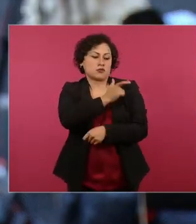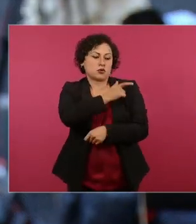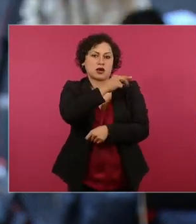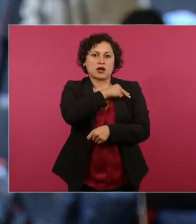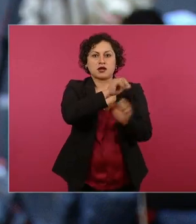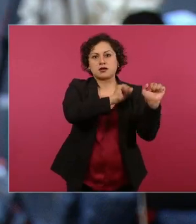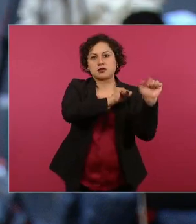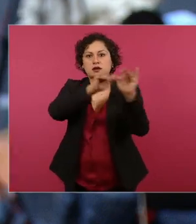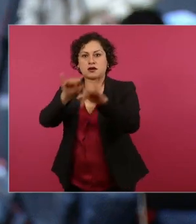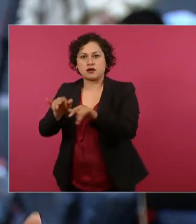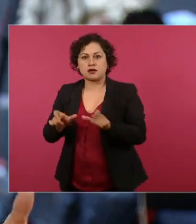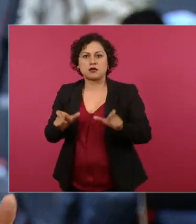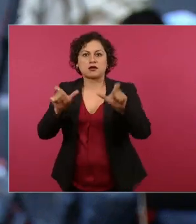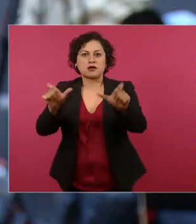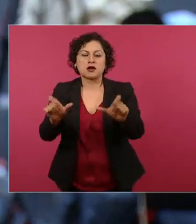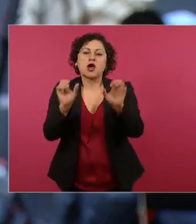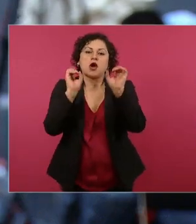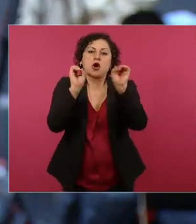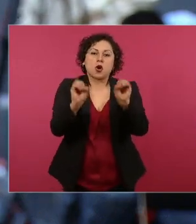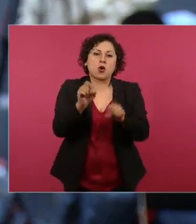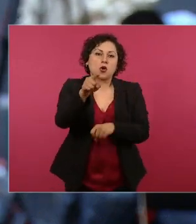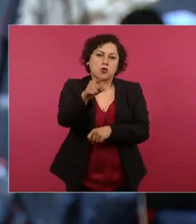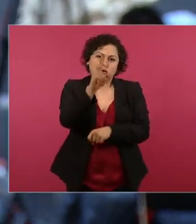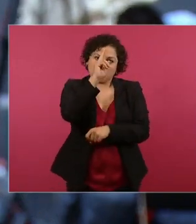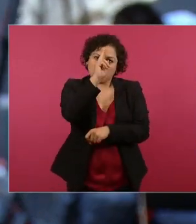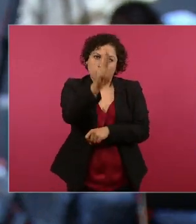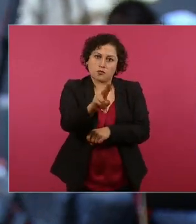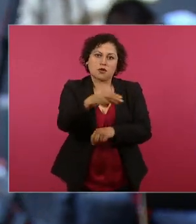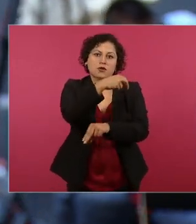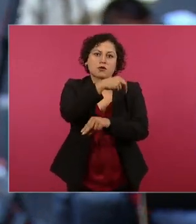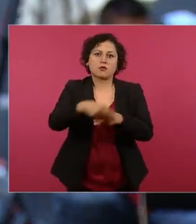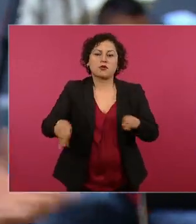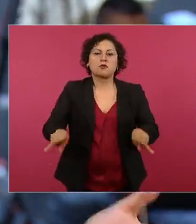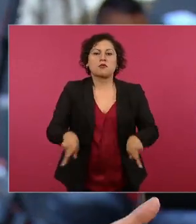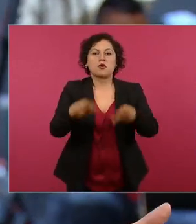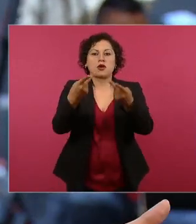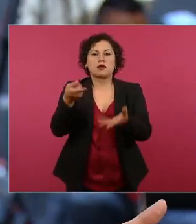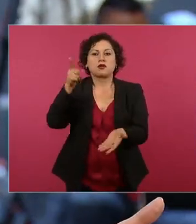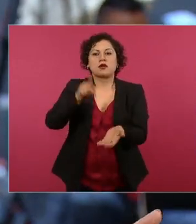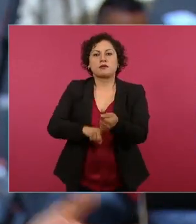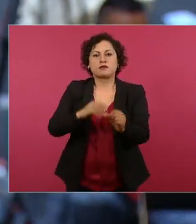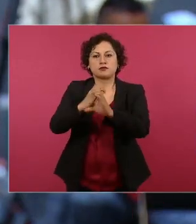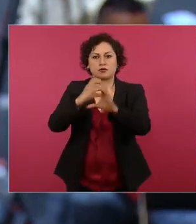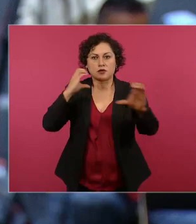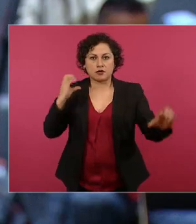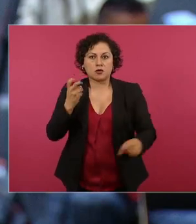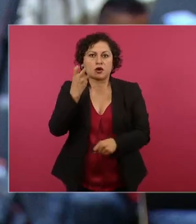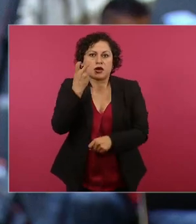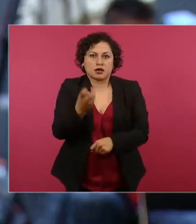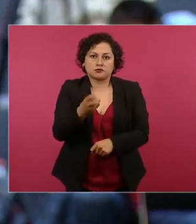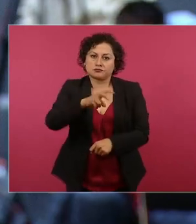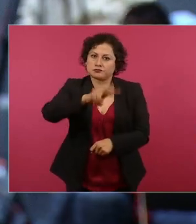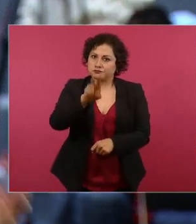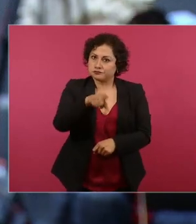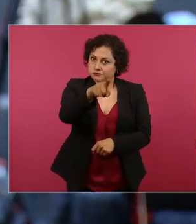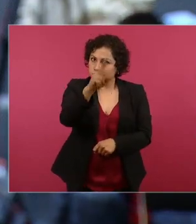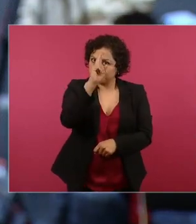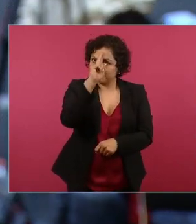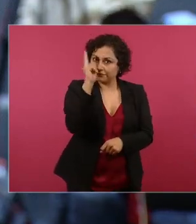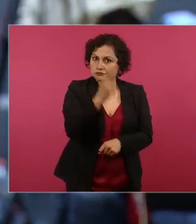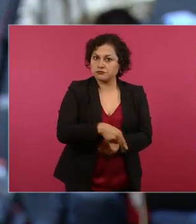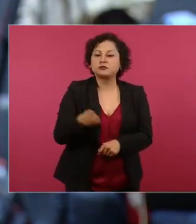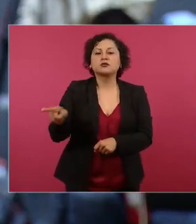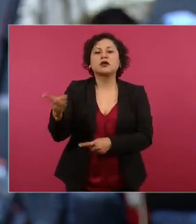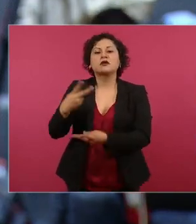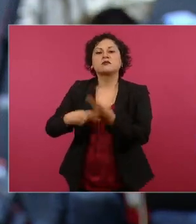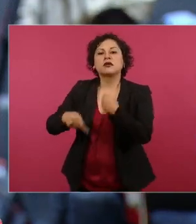de restringir la venta de boletos de camiones a los migrantes, lo que prácticamente les quita la posibilidad de viajar de una